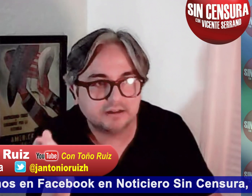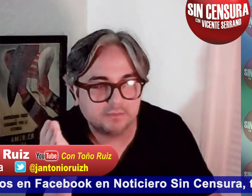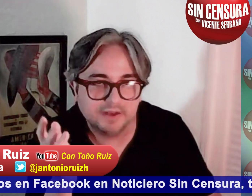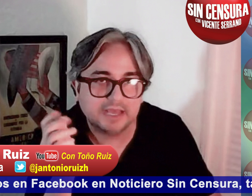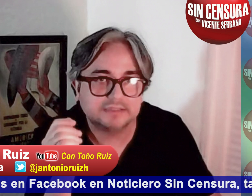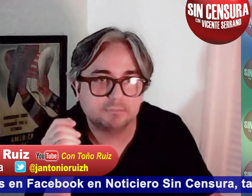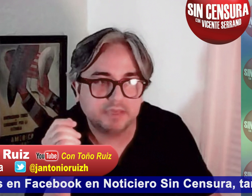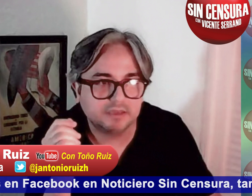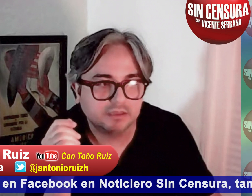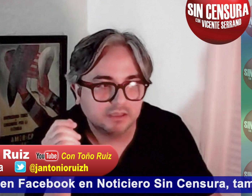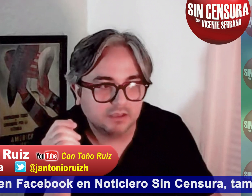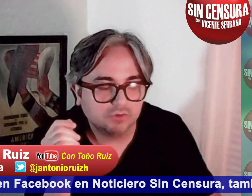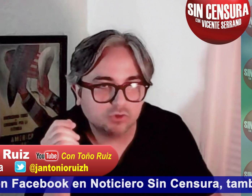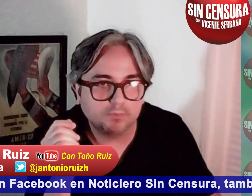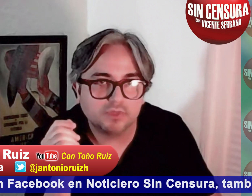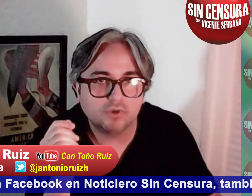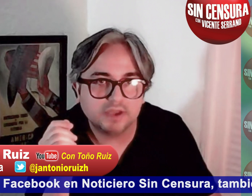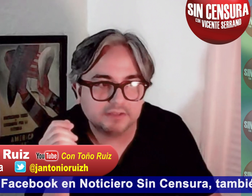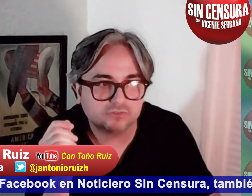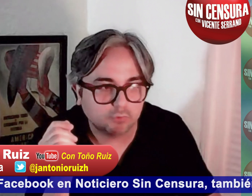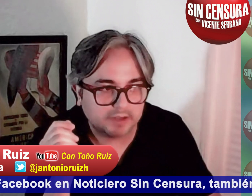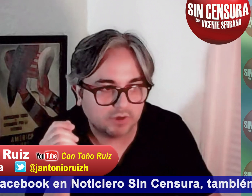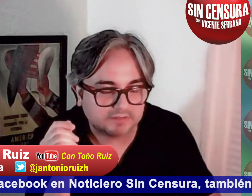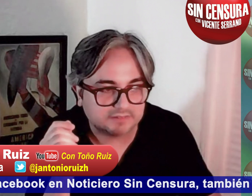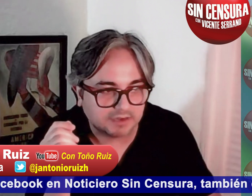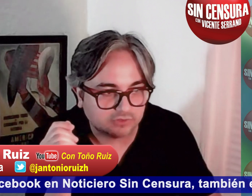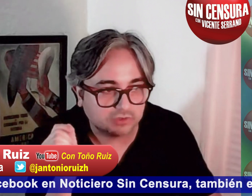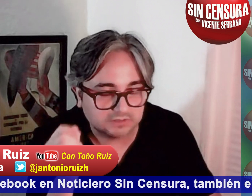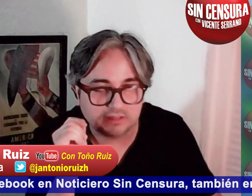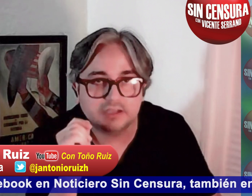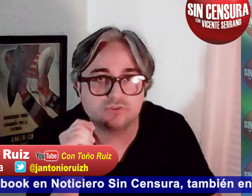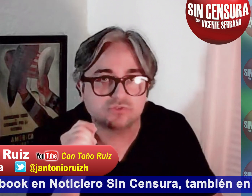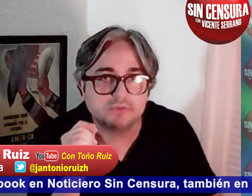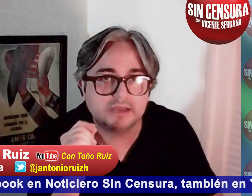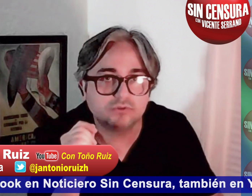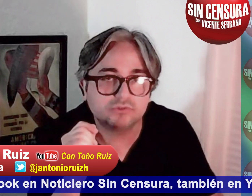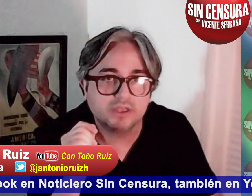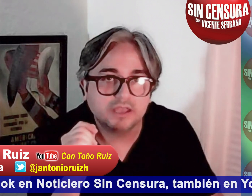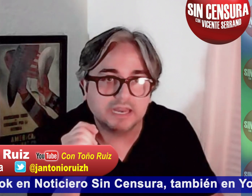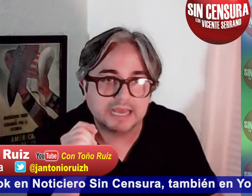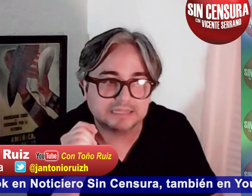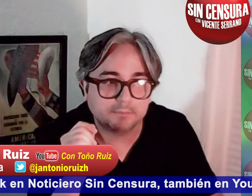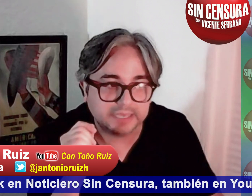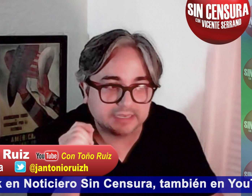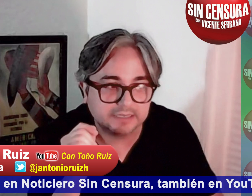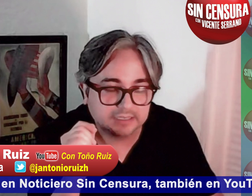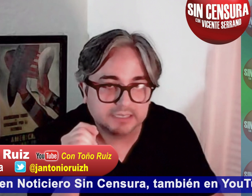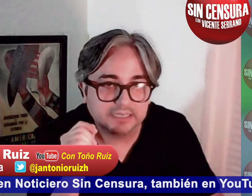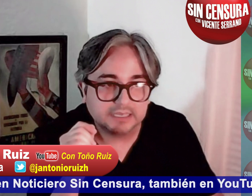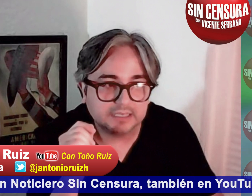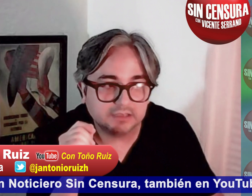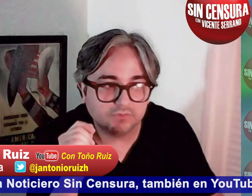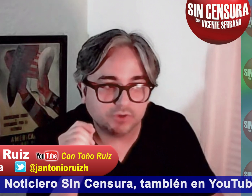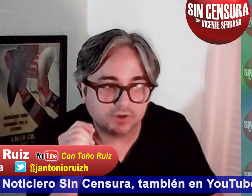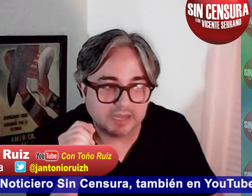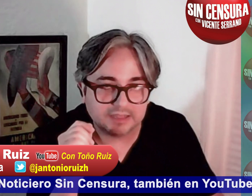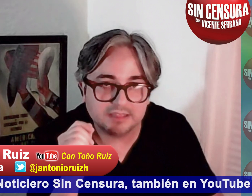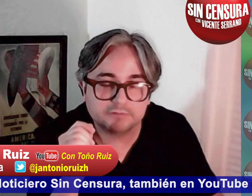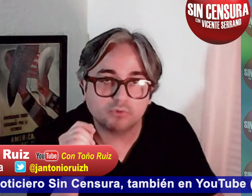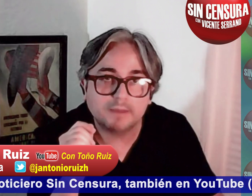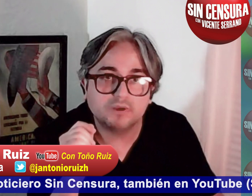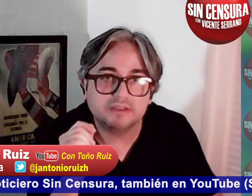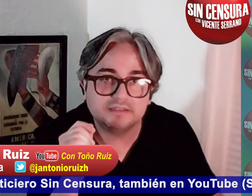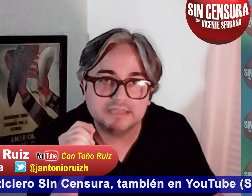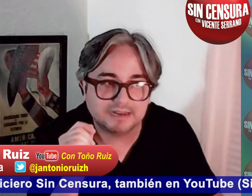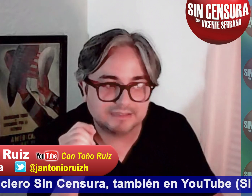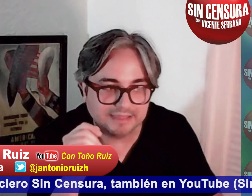refriega terrible en Ecatepec. Un grupo de mujeres tomaron las instalaciones de derechos humanos en Ecatepec y fueron agredidas